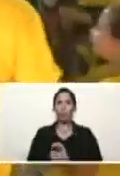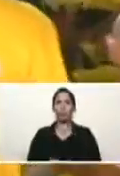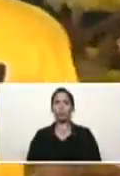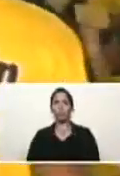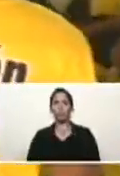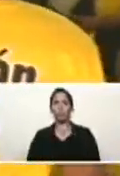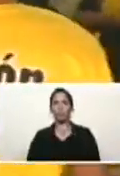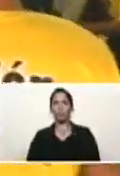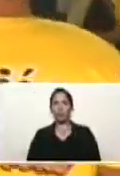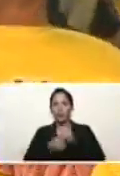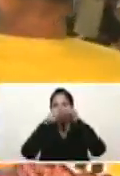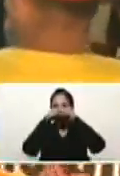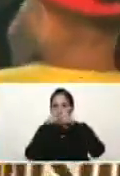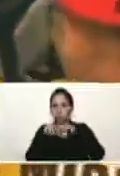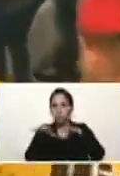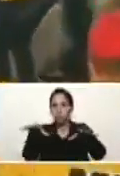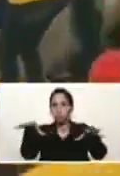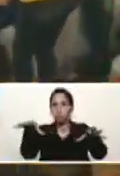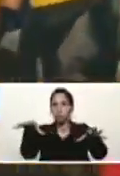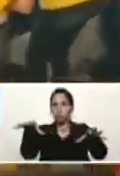que expandimos,